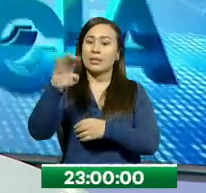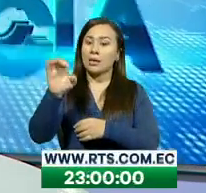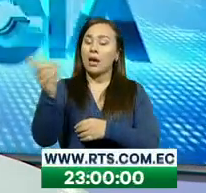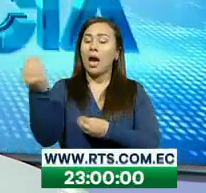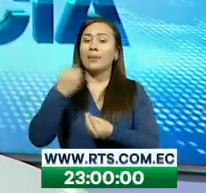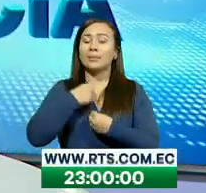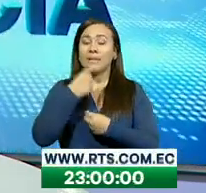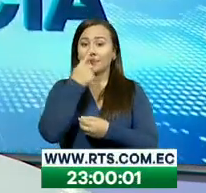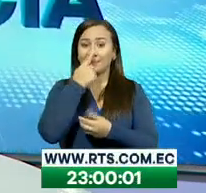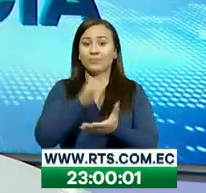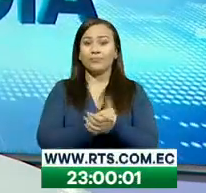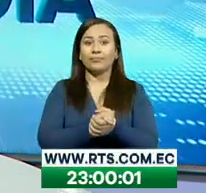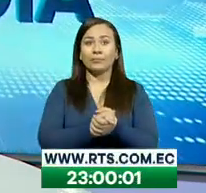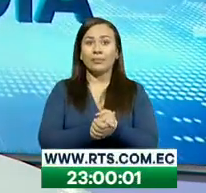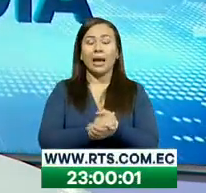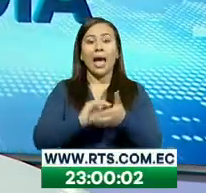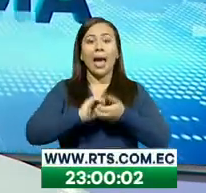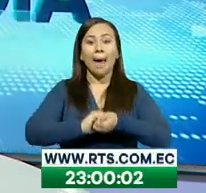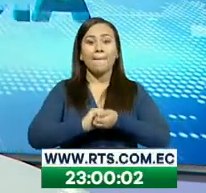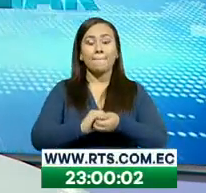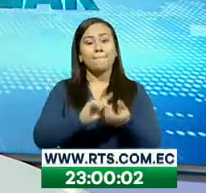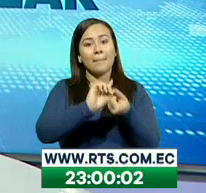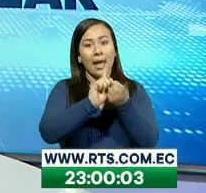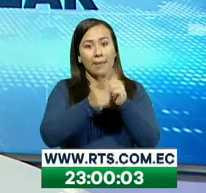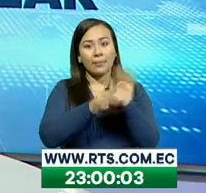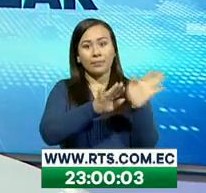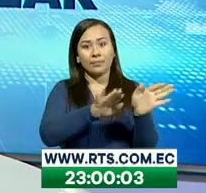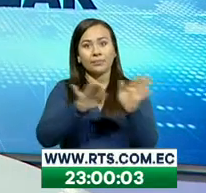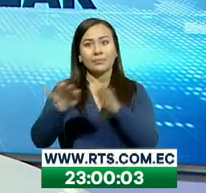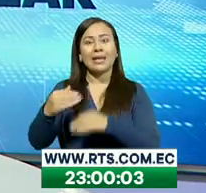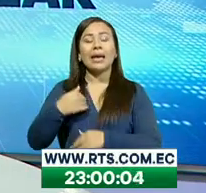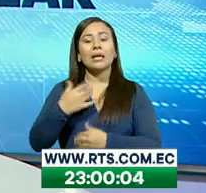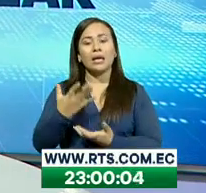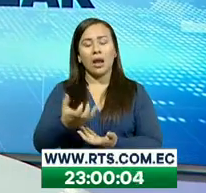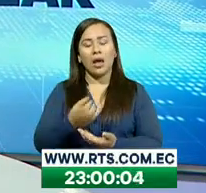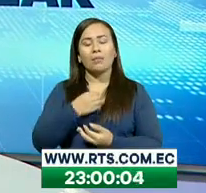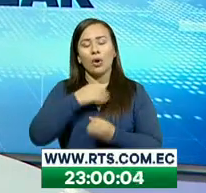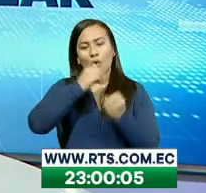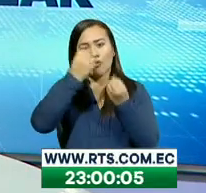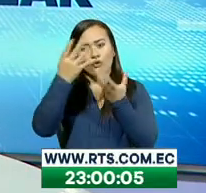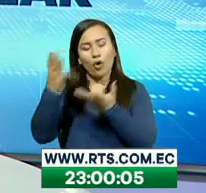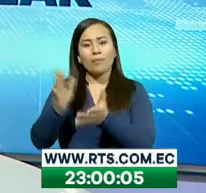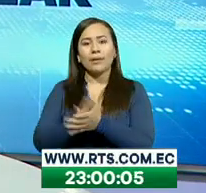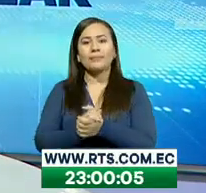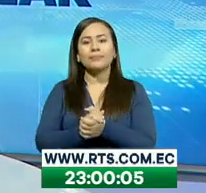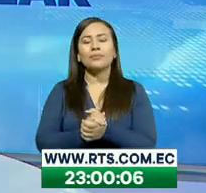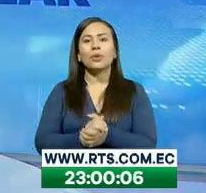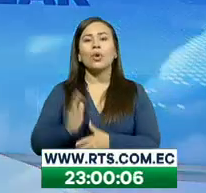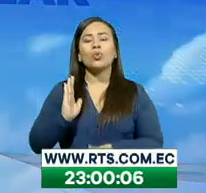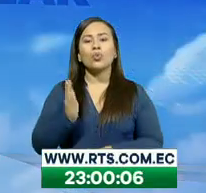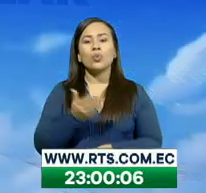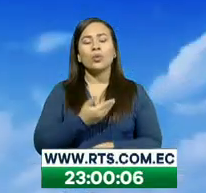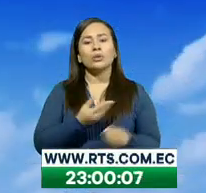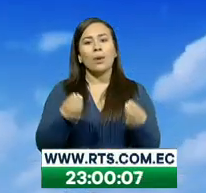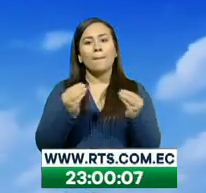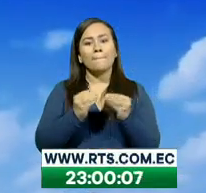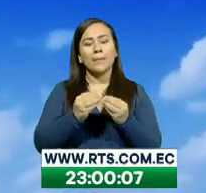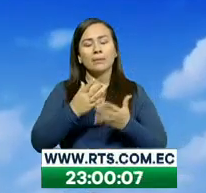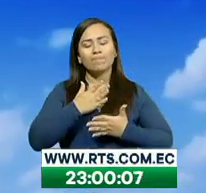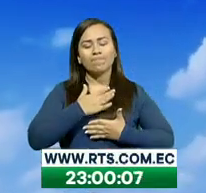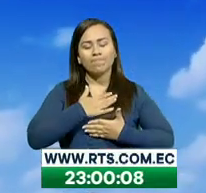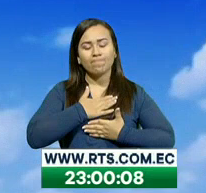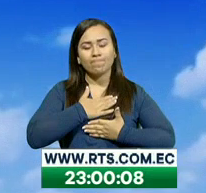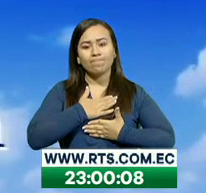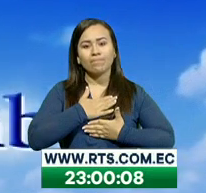interés. Amigos televidentes, también queremos expresar, y pasando a otro tema, nuestro más sentido